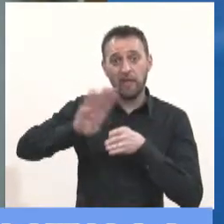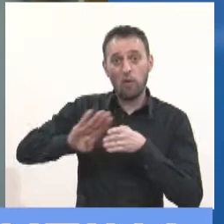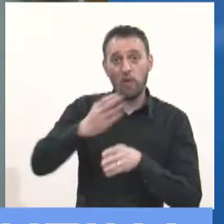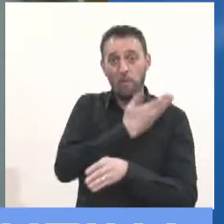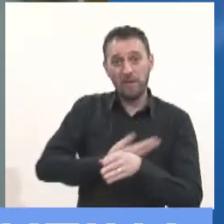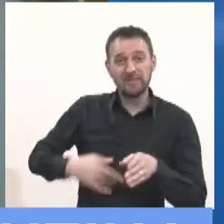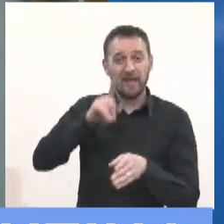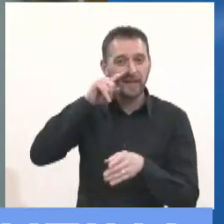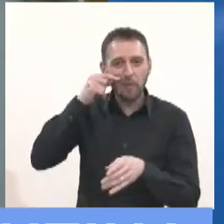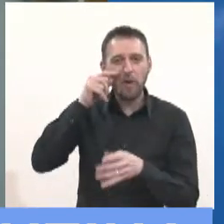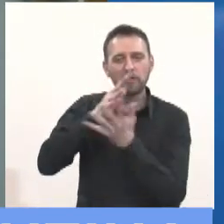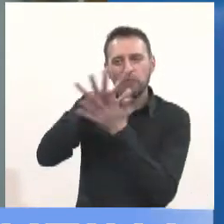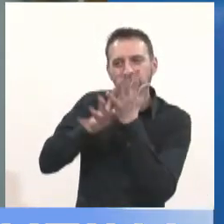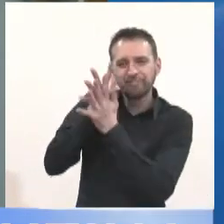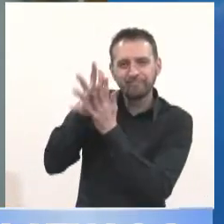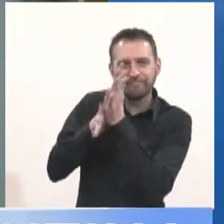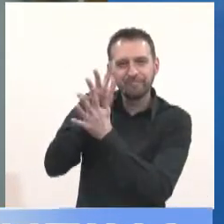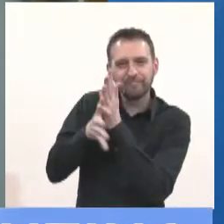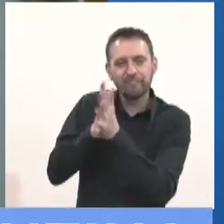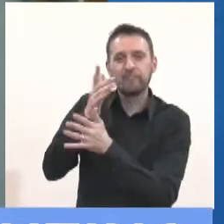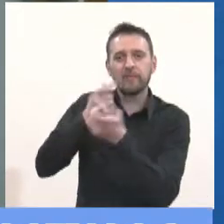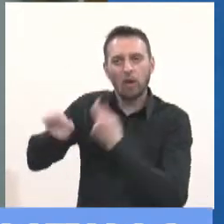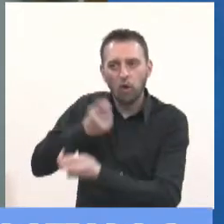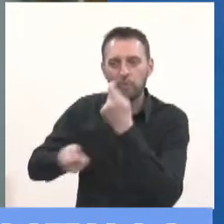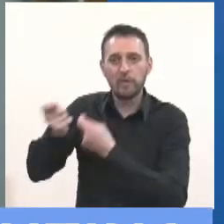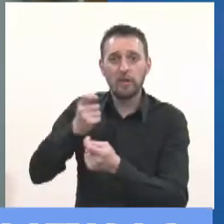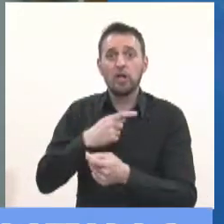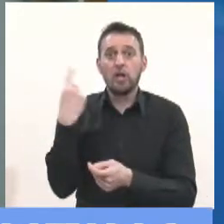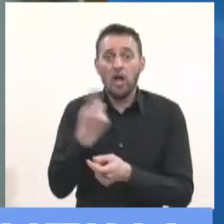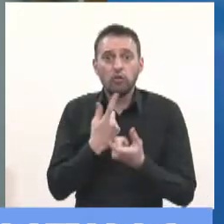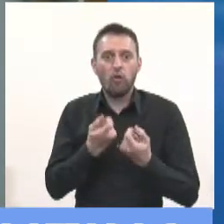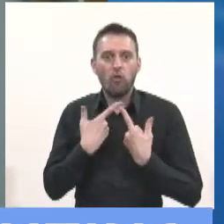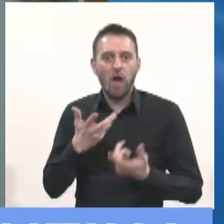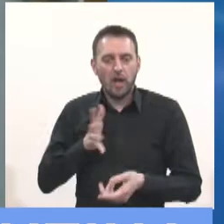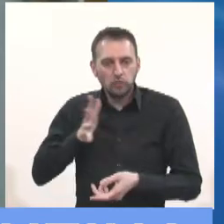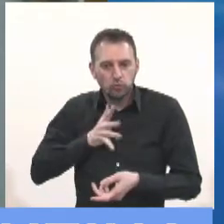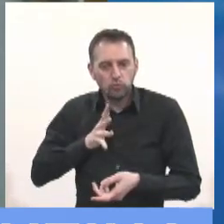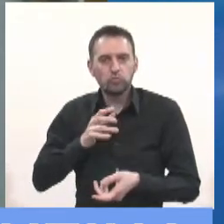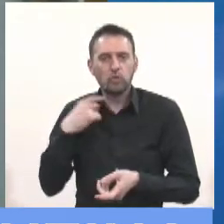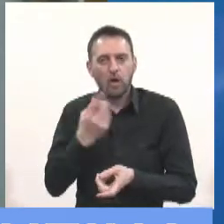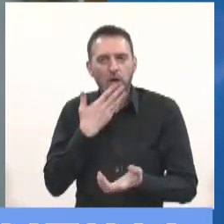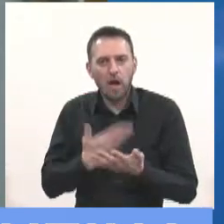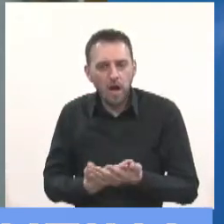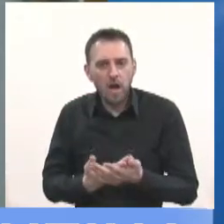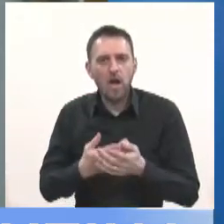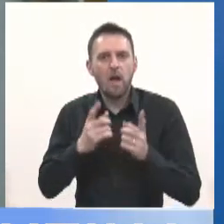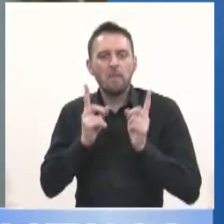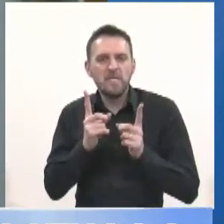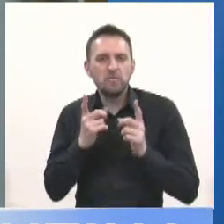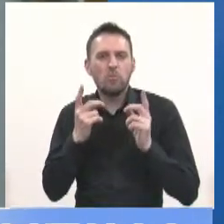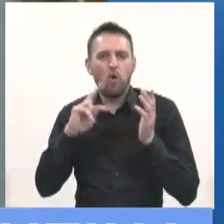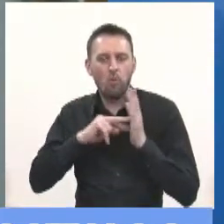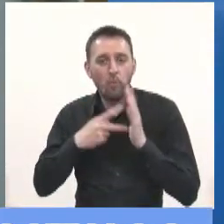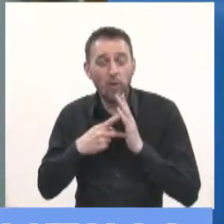llevado adelante. Creo que a todos nos hubiese asustado y llamado la atención que semejante